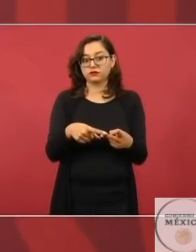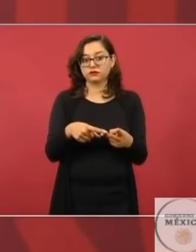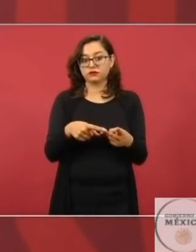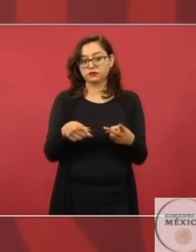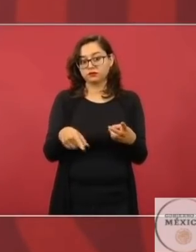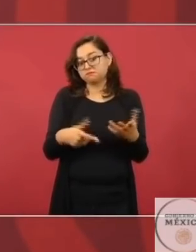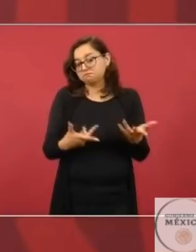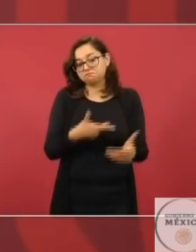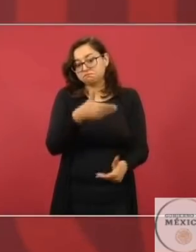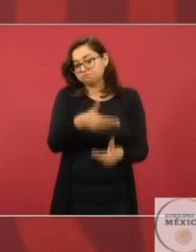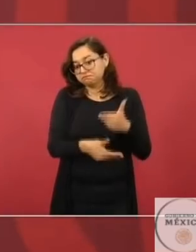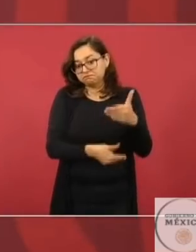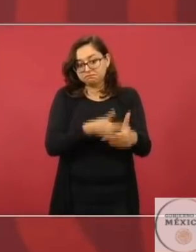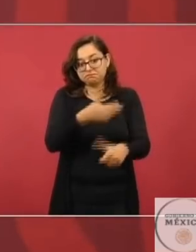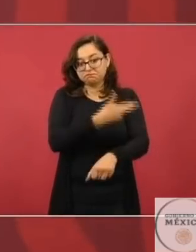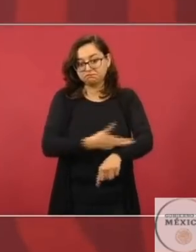y son procesos.